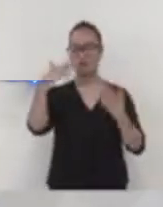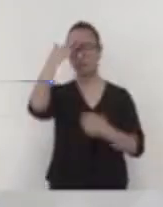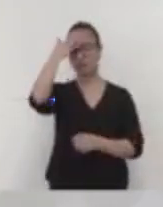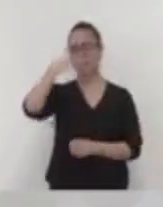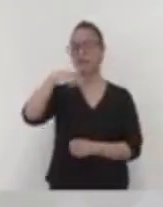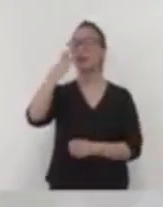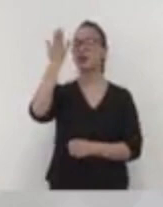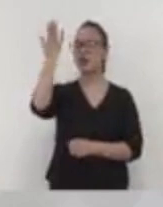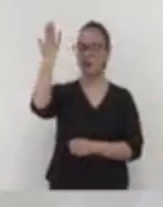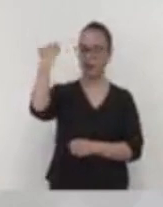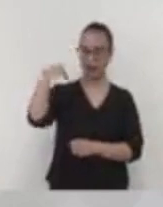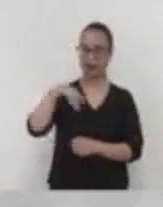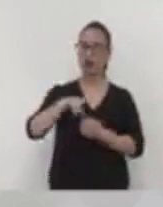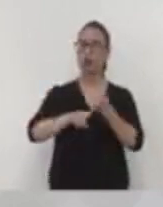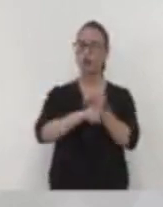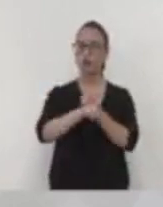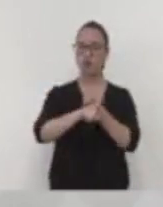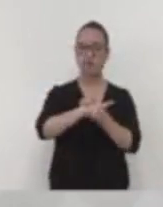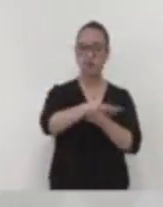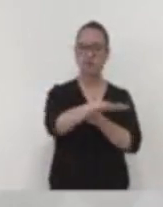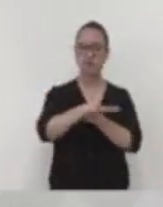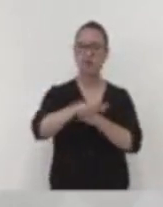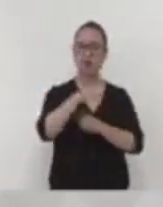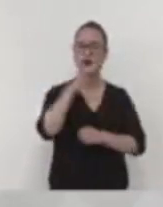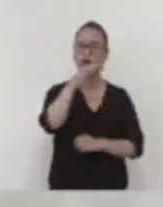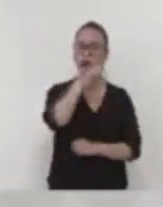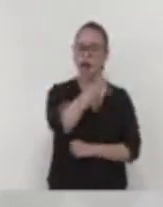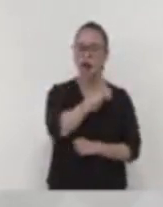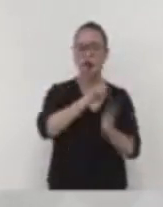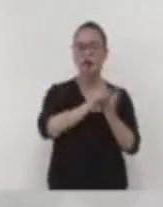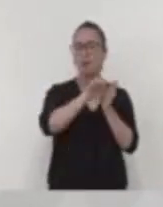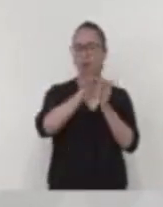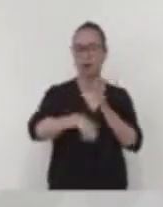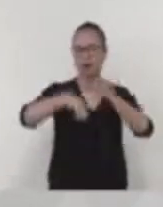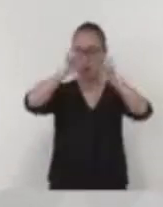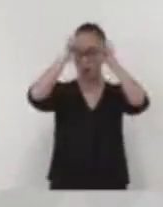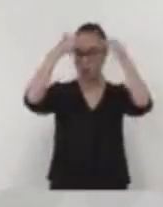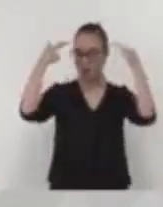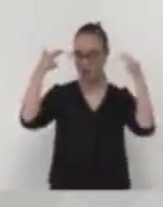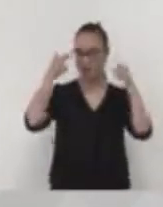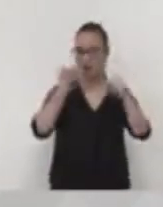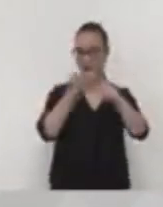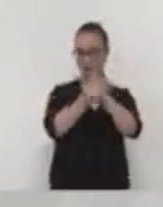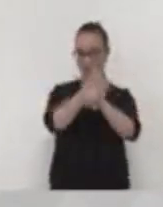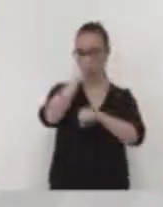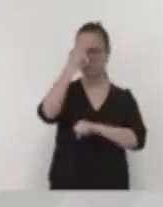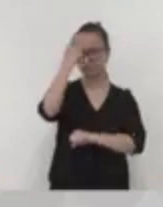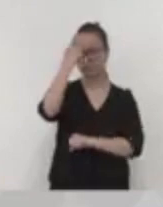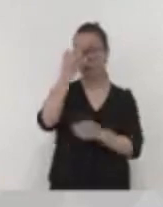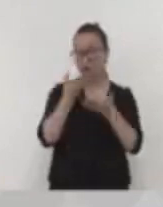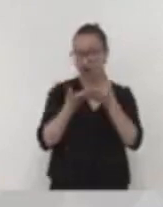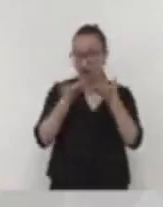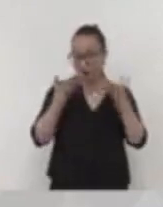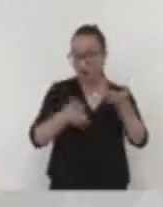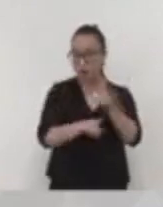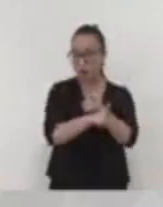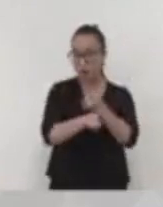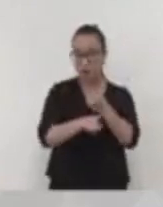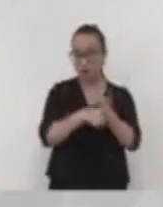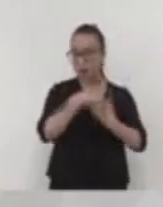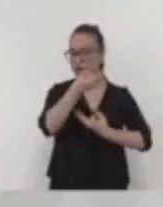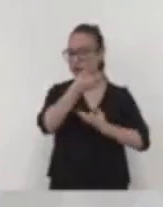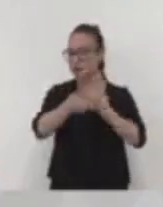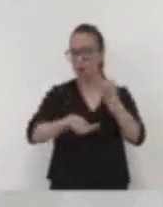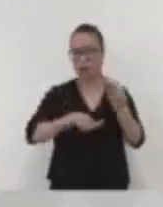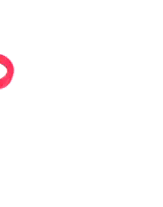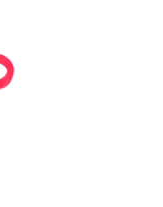problema de las zonas más cálidas como es la región huasteca en nuestro estado ahora es un problema que afecta todas y